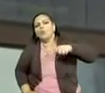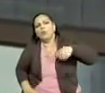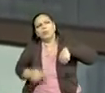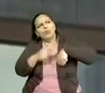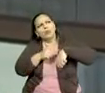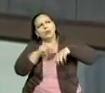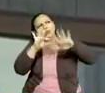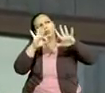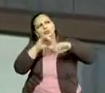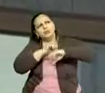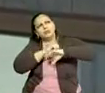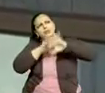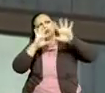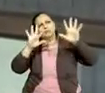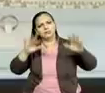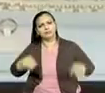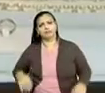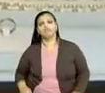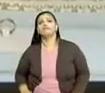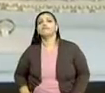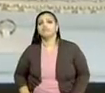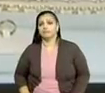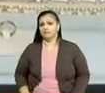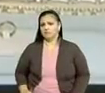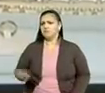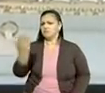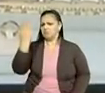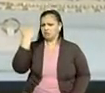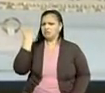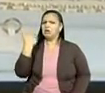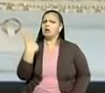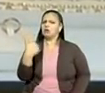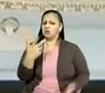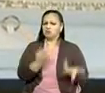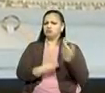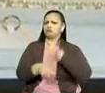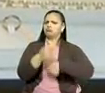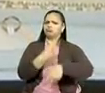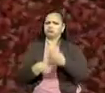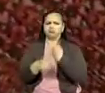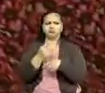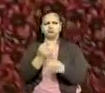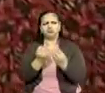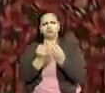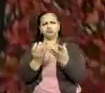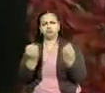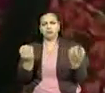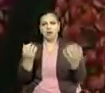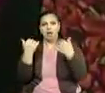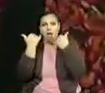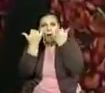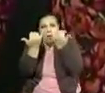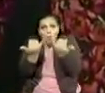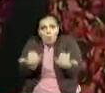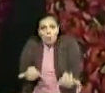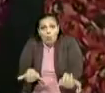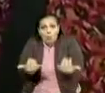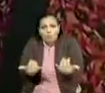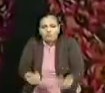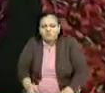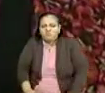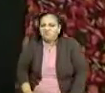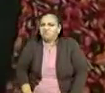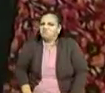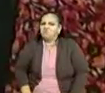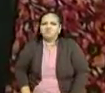mañana. Declaran que sus actividades comerciales han sido seriamente afectadas por el AMPA. Por eso es que ahora las joyerías ya